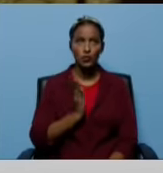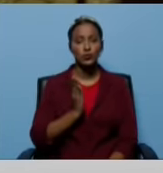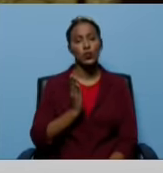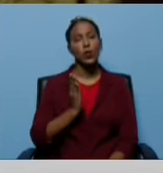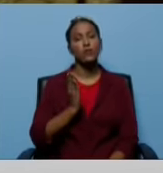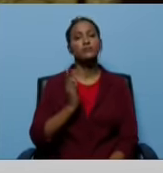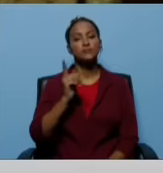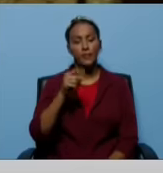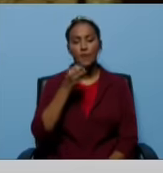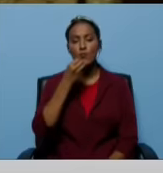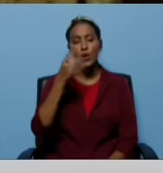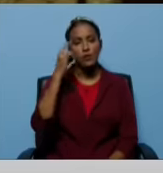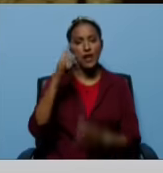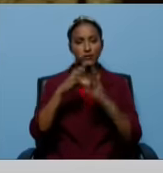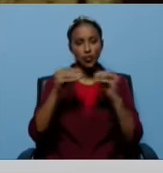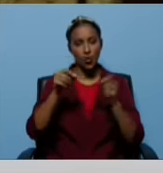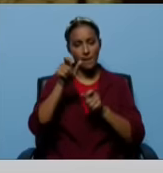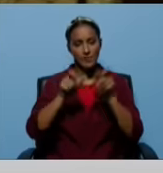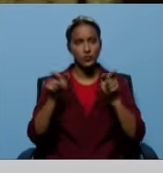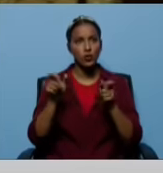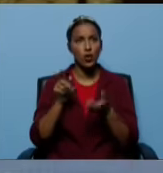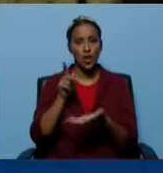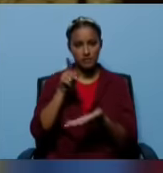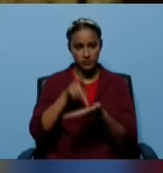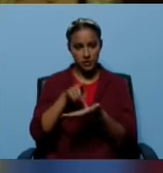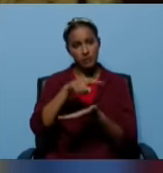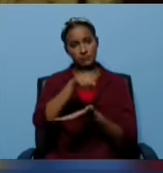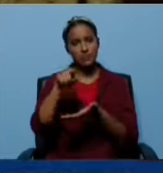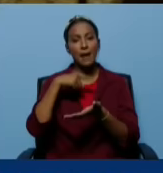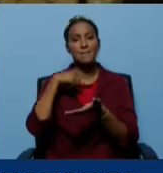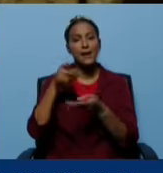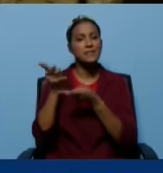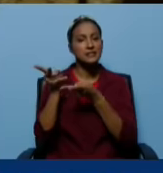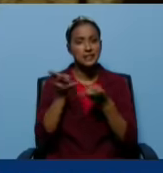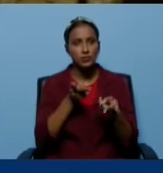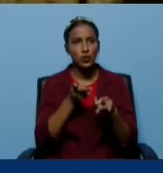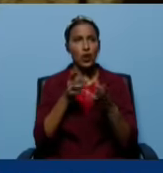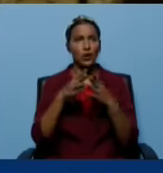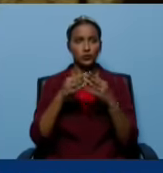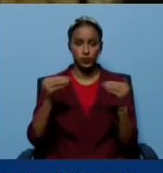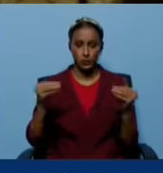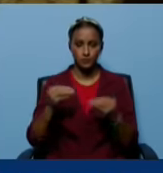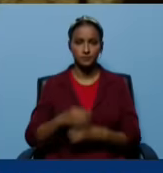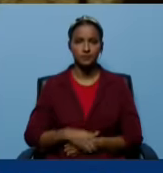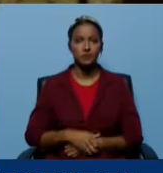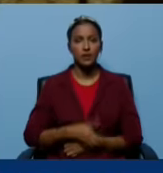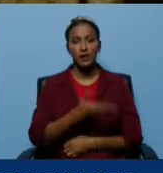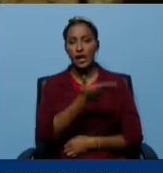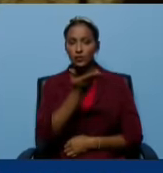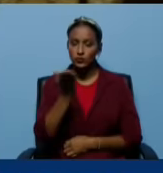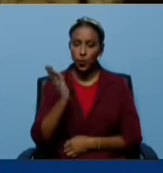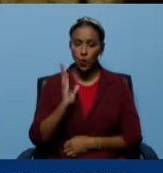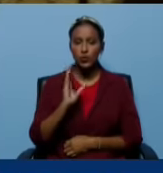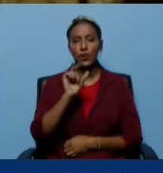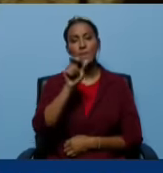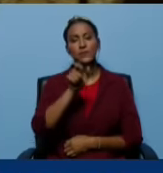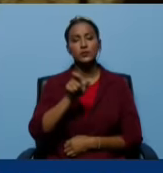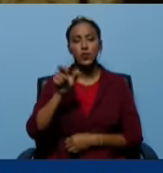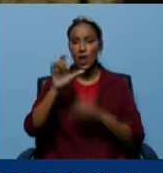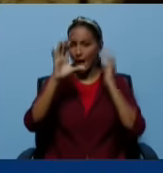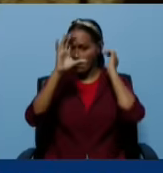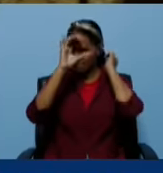hayan atendido a nuestra invitación. Excelentísimos señores embajadores,